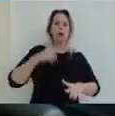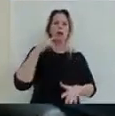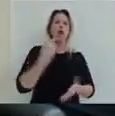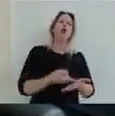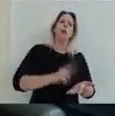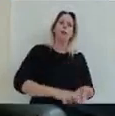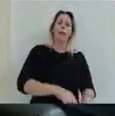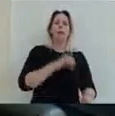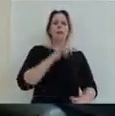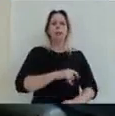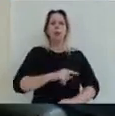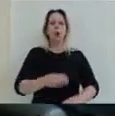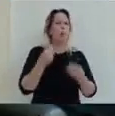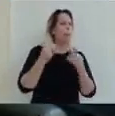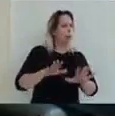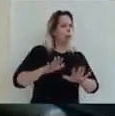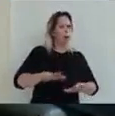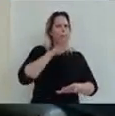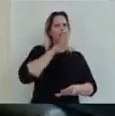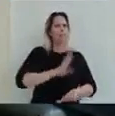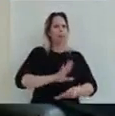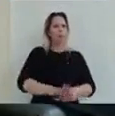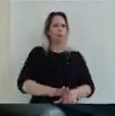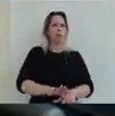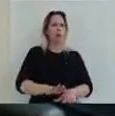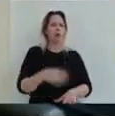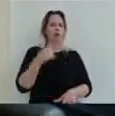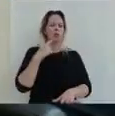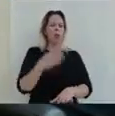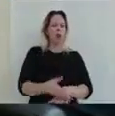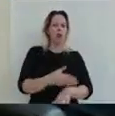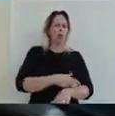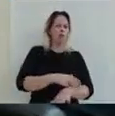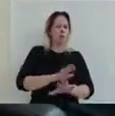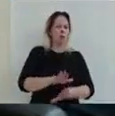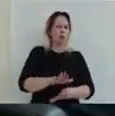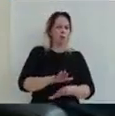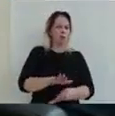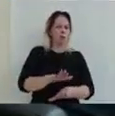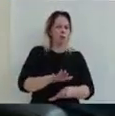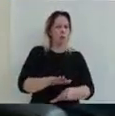este proyecto de comunicación en este momento.